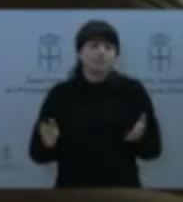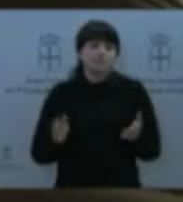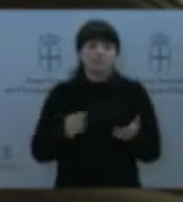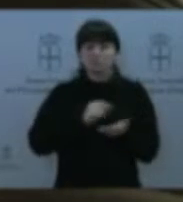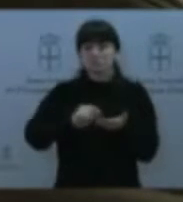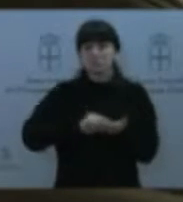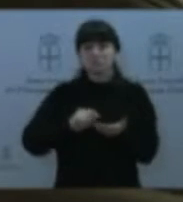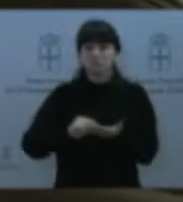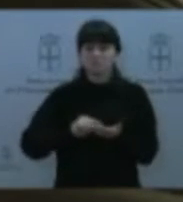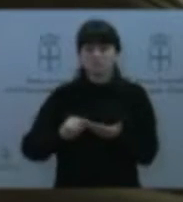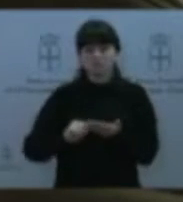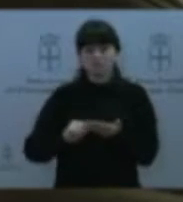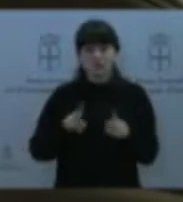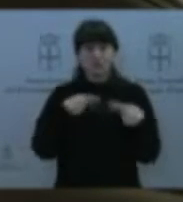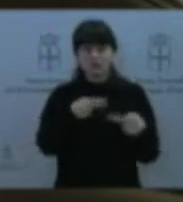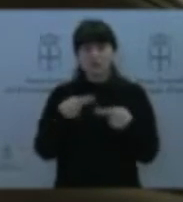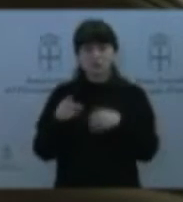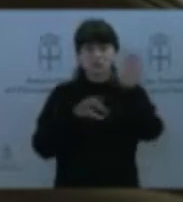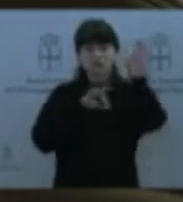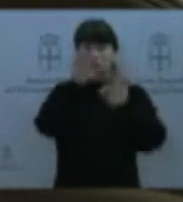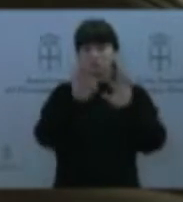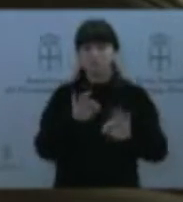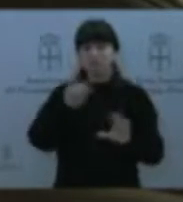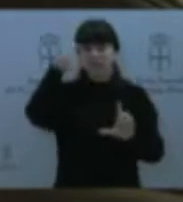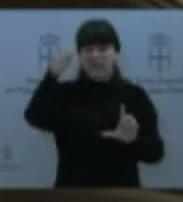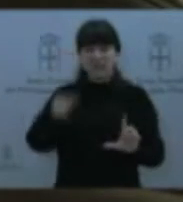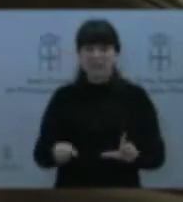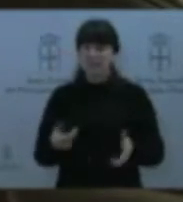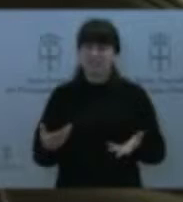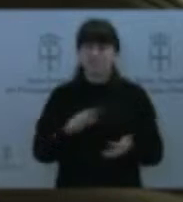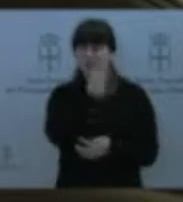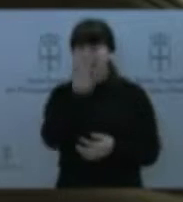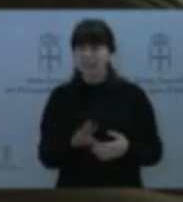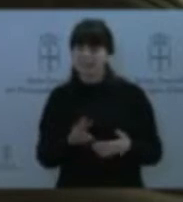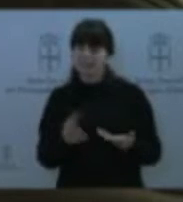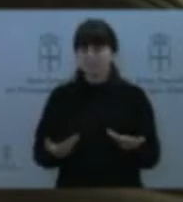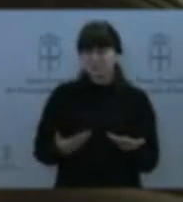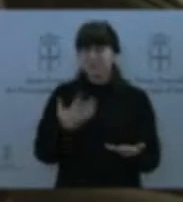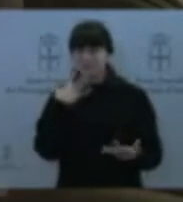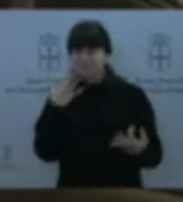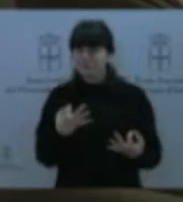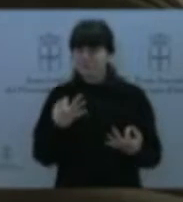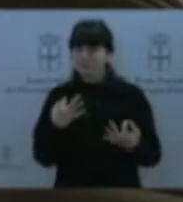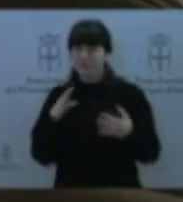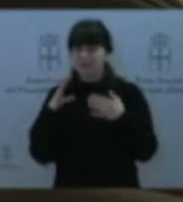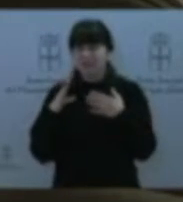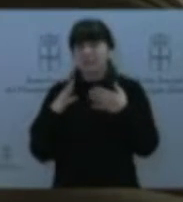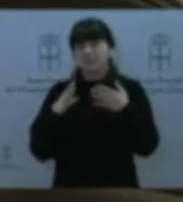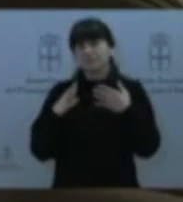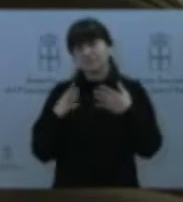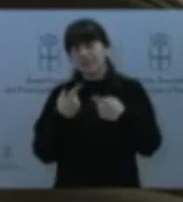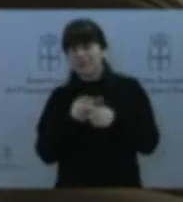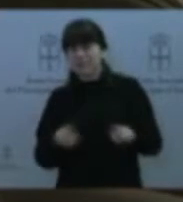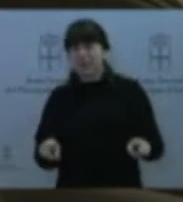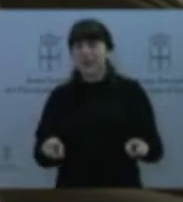alternativas tipo test, que parece que tampoco responde demasiado a lo que luego se puede requerir a la hora de realizar el trabajo de asistente de museo en cada uno de